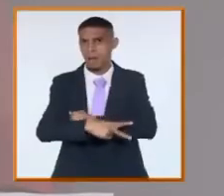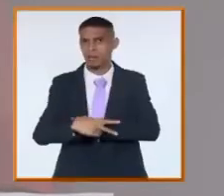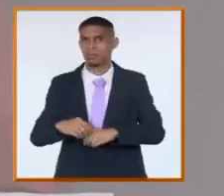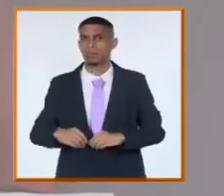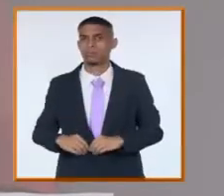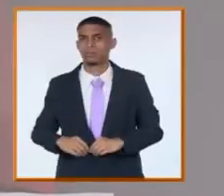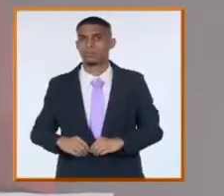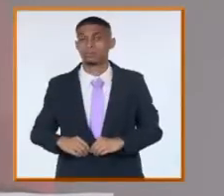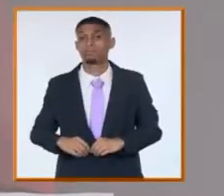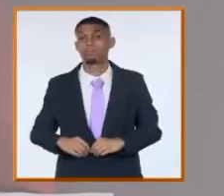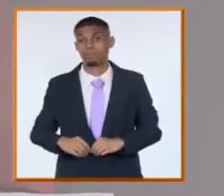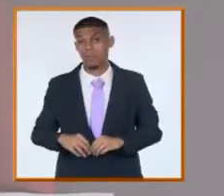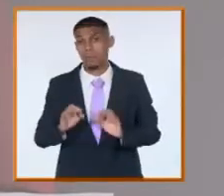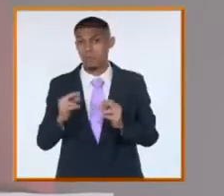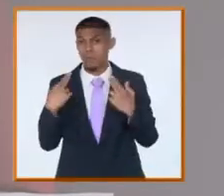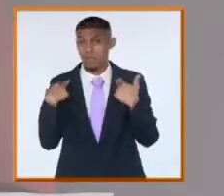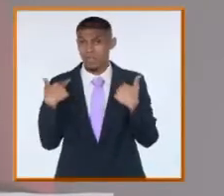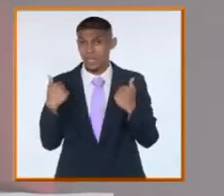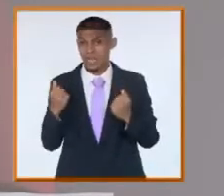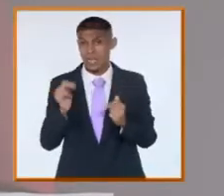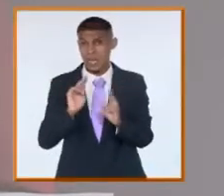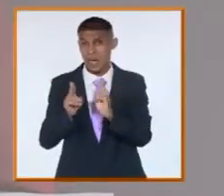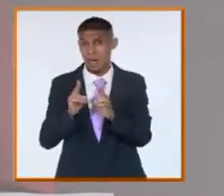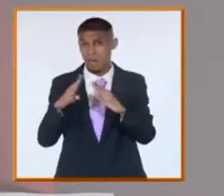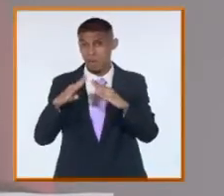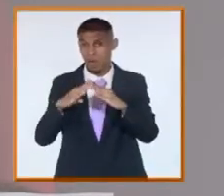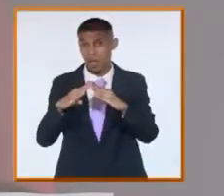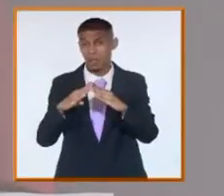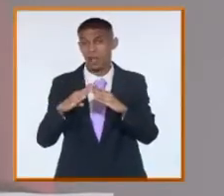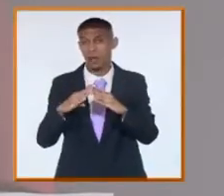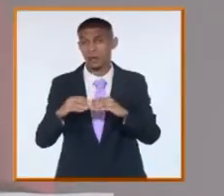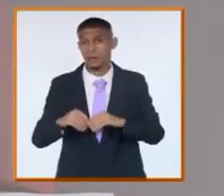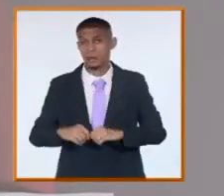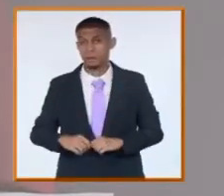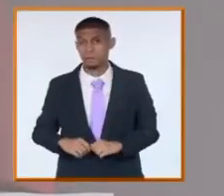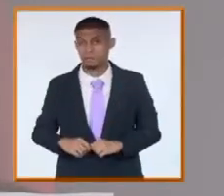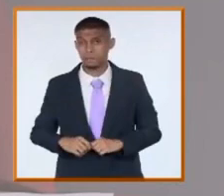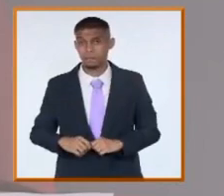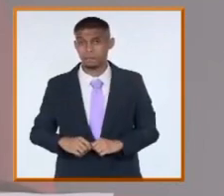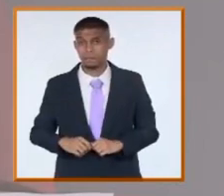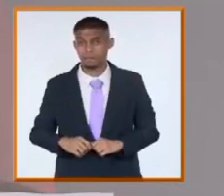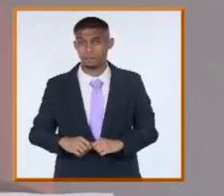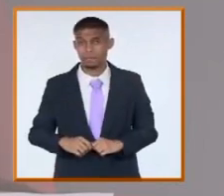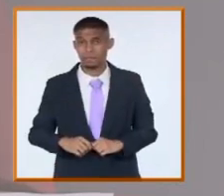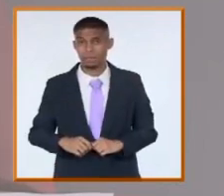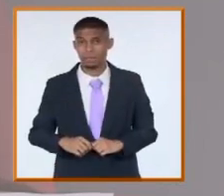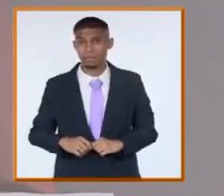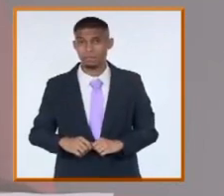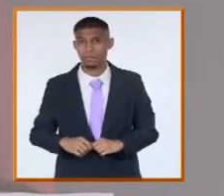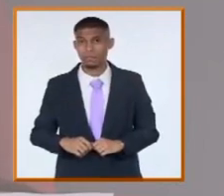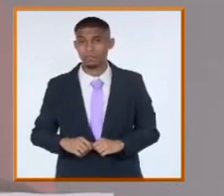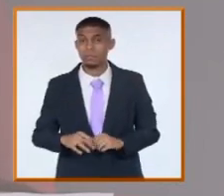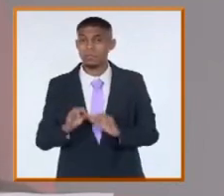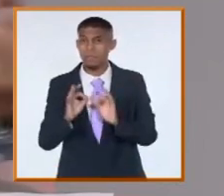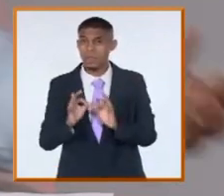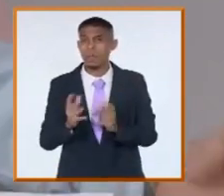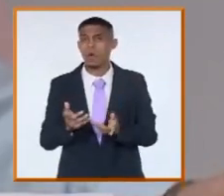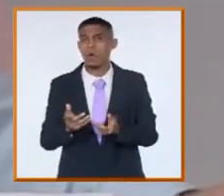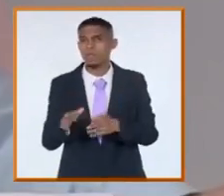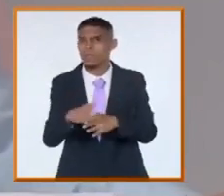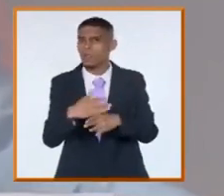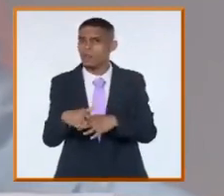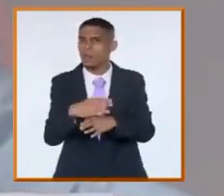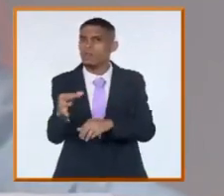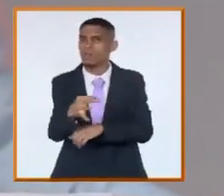aunque los que dirigen la vivienda o sea los que los que a los que están subordinados directamente la vivienda en los territorios